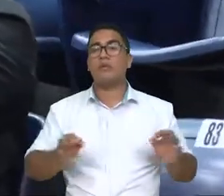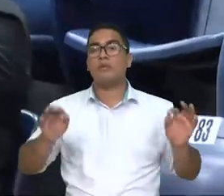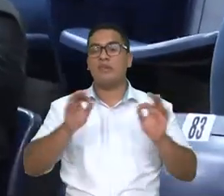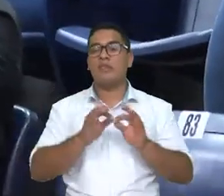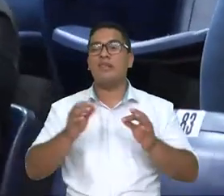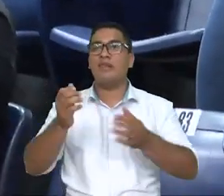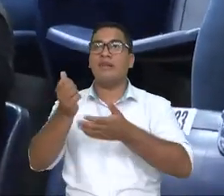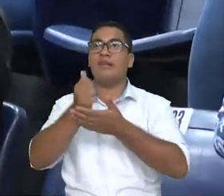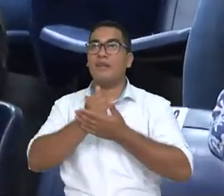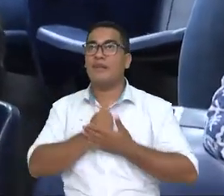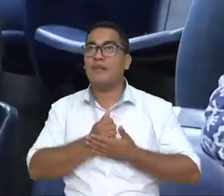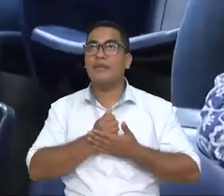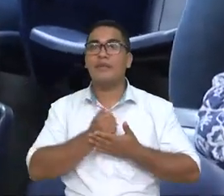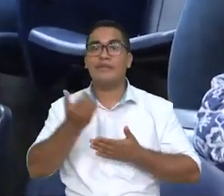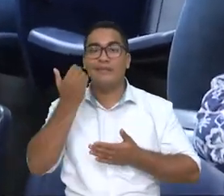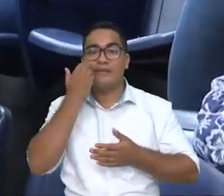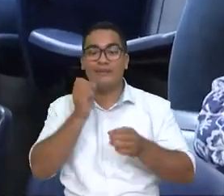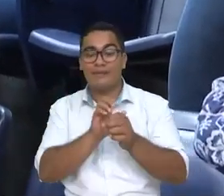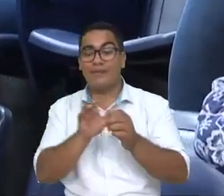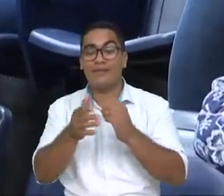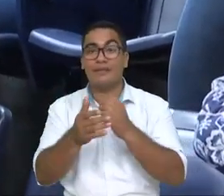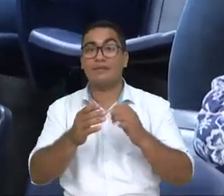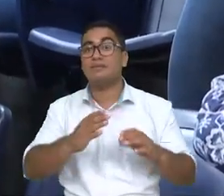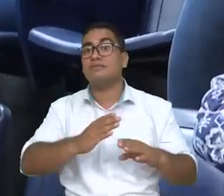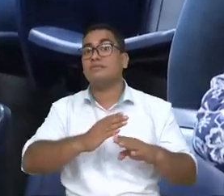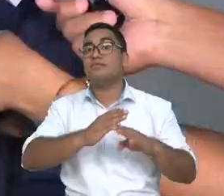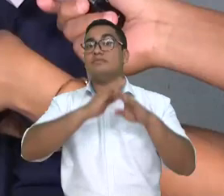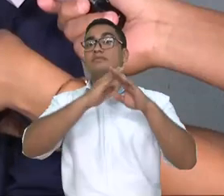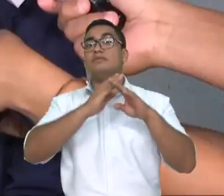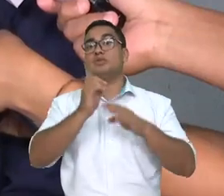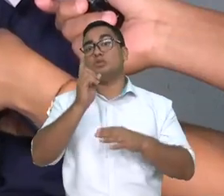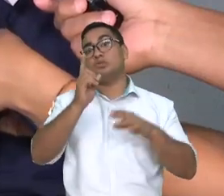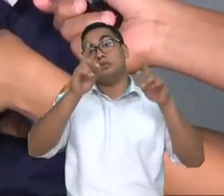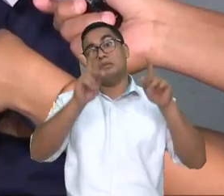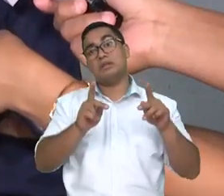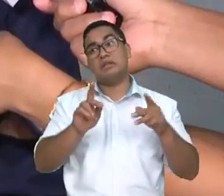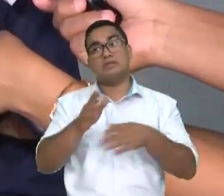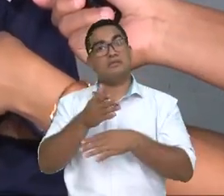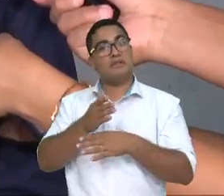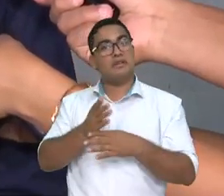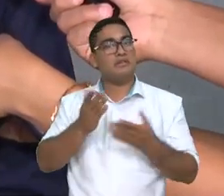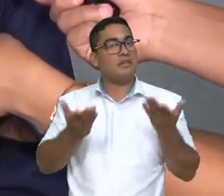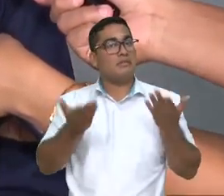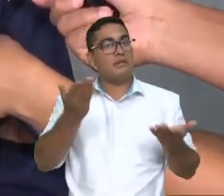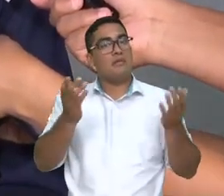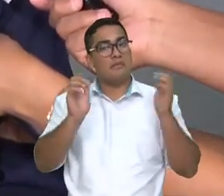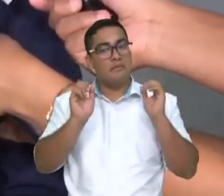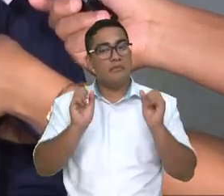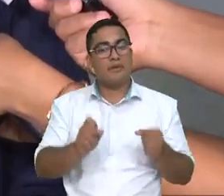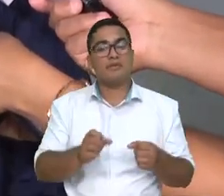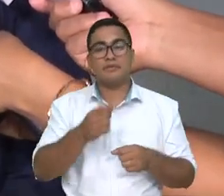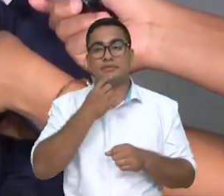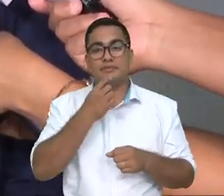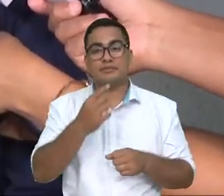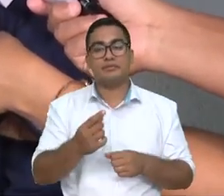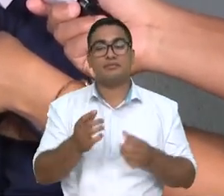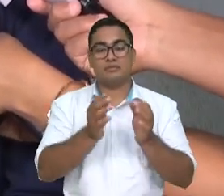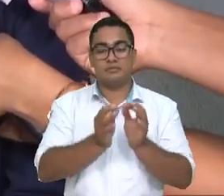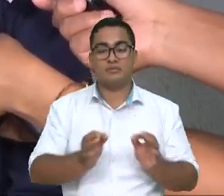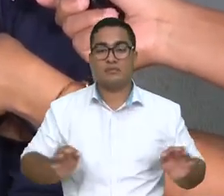ayudar a contener cuando tengamos el primer caso o los distintos casos importados que podamos detectar. Que lo importante